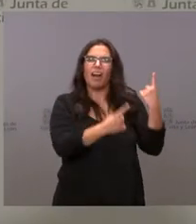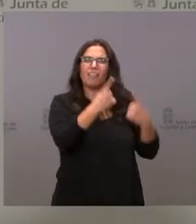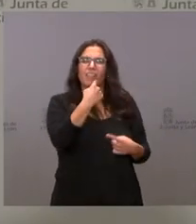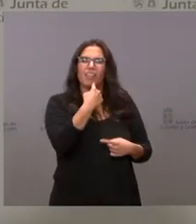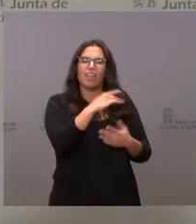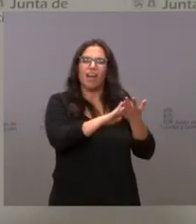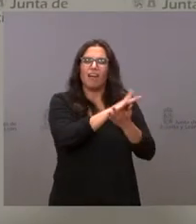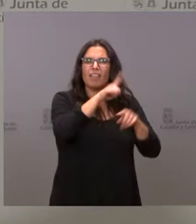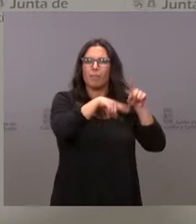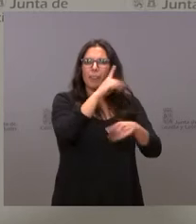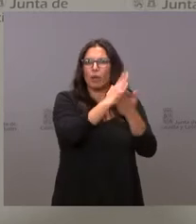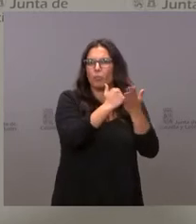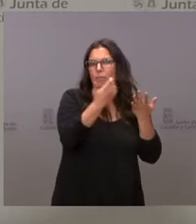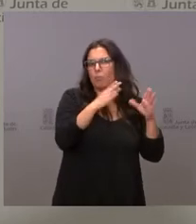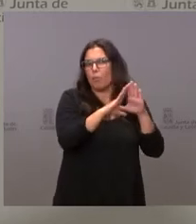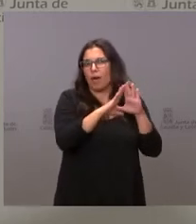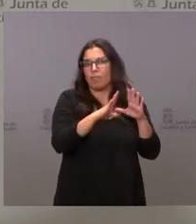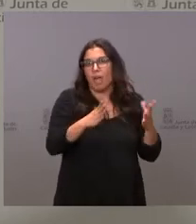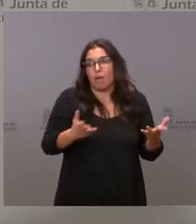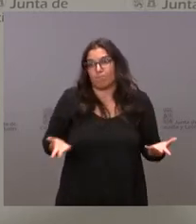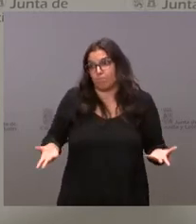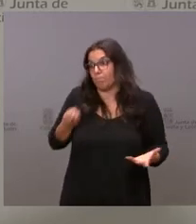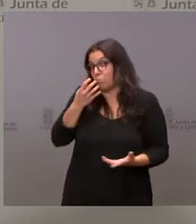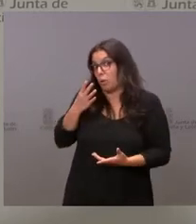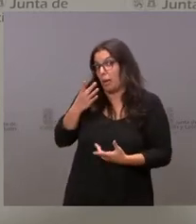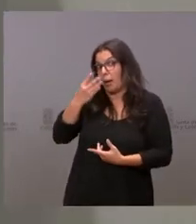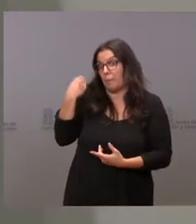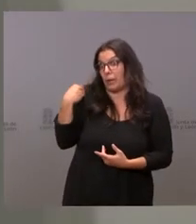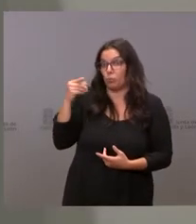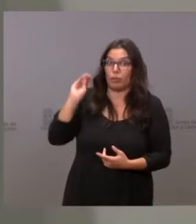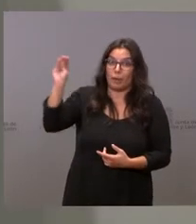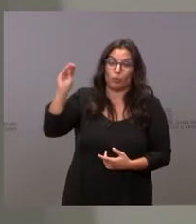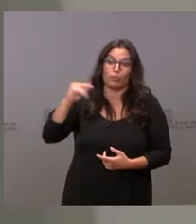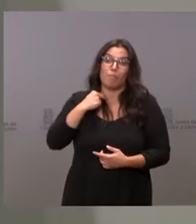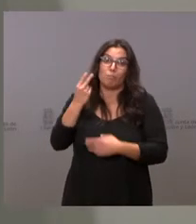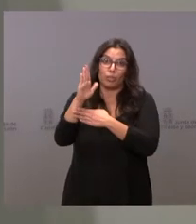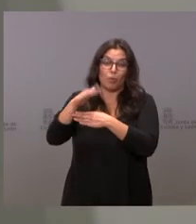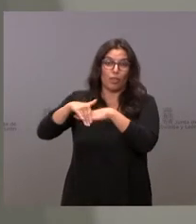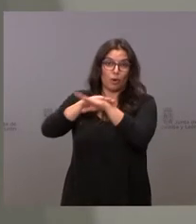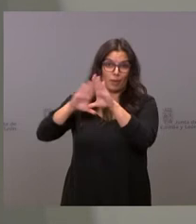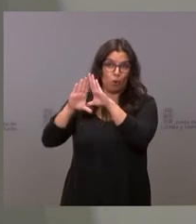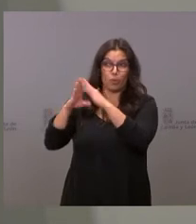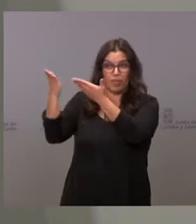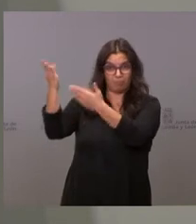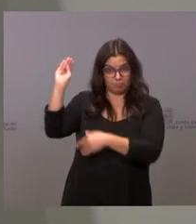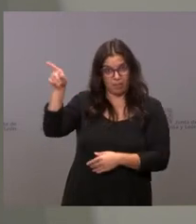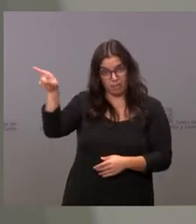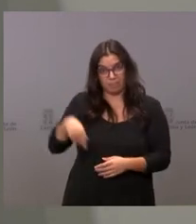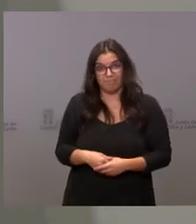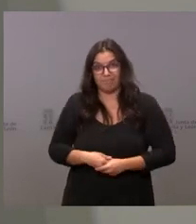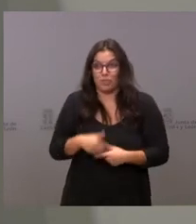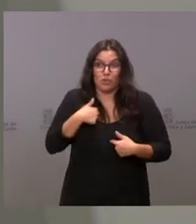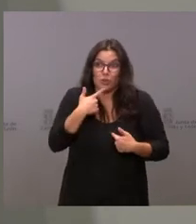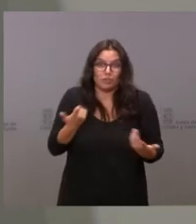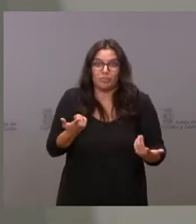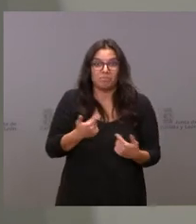de que en comunidades como Madrid, por ejemplo, qué se va una a buena es una buena pregunta para el portavoz del Gobierno de la Comunidad de Madrid. No puedo decirse, no sé